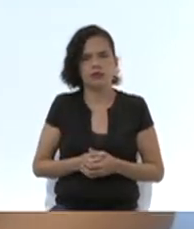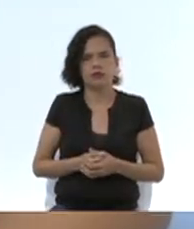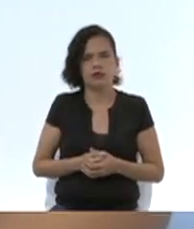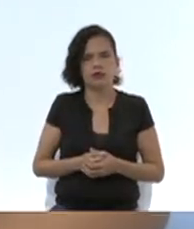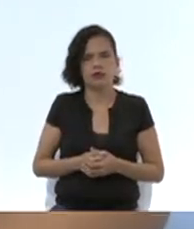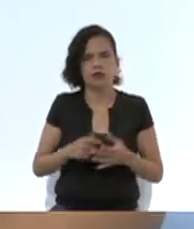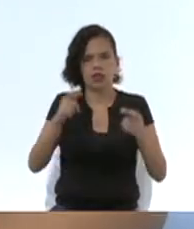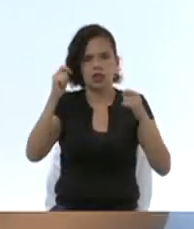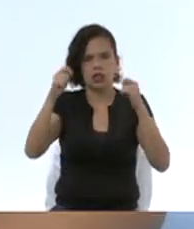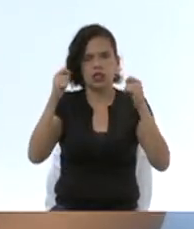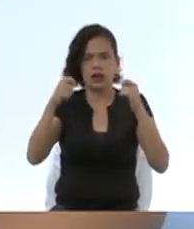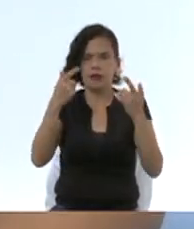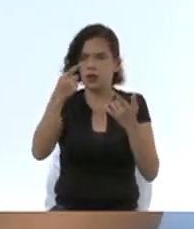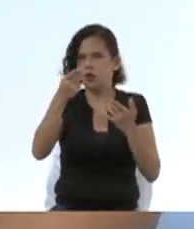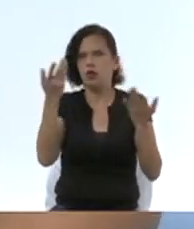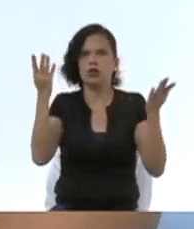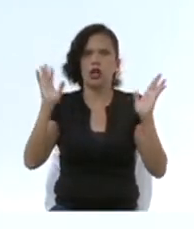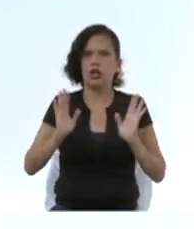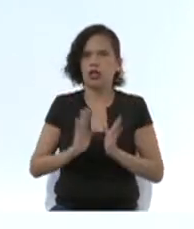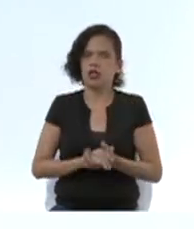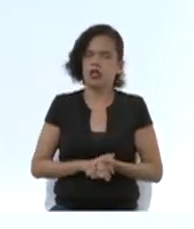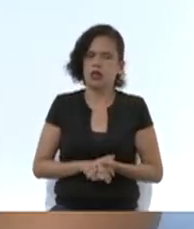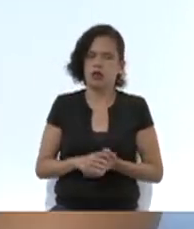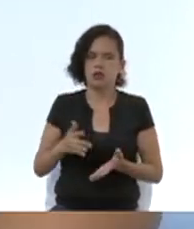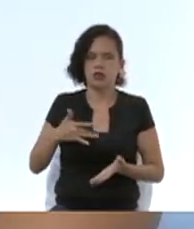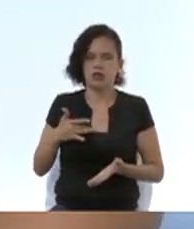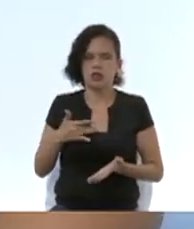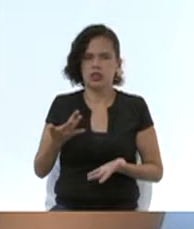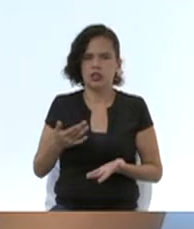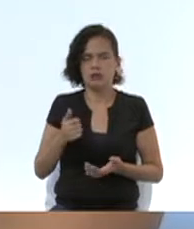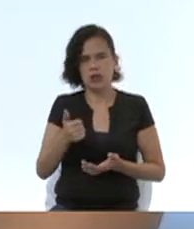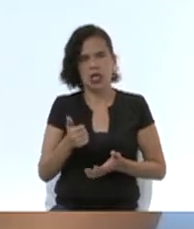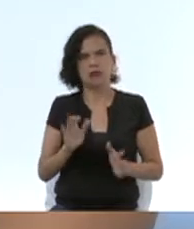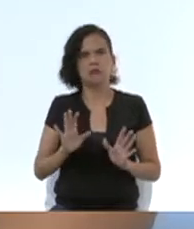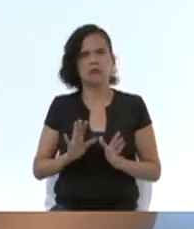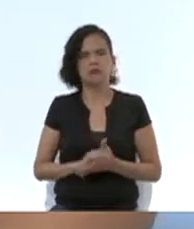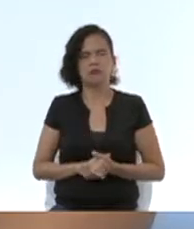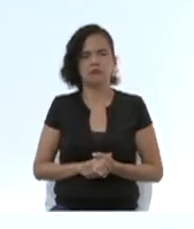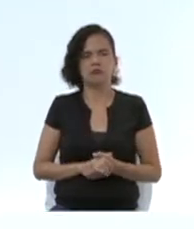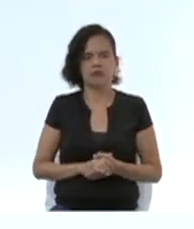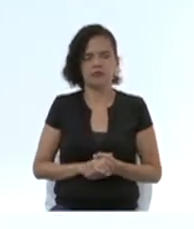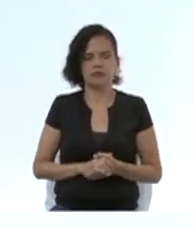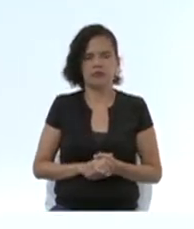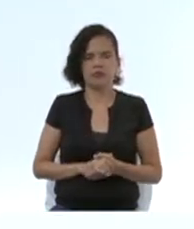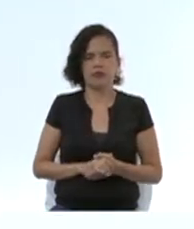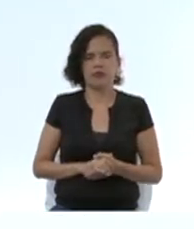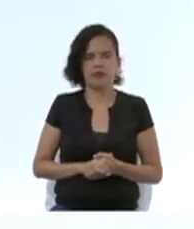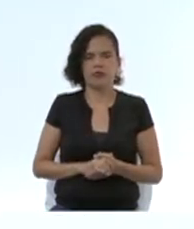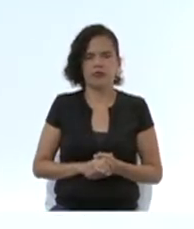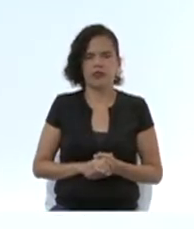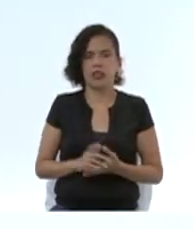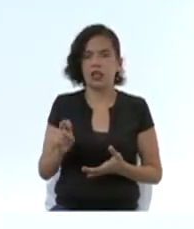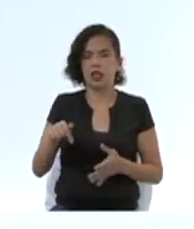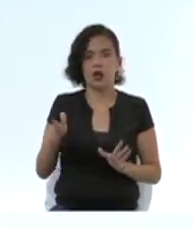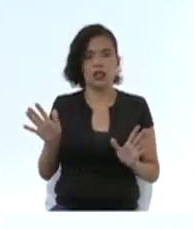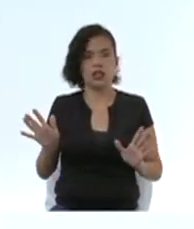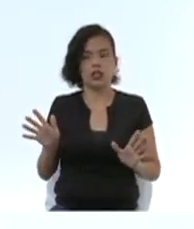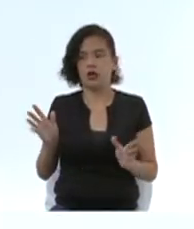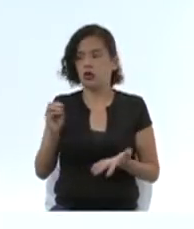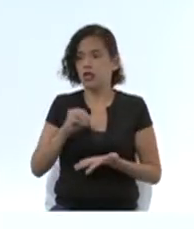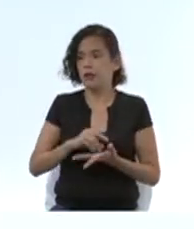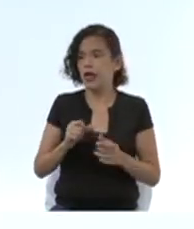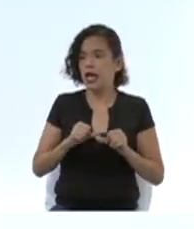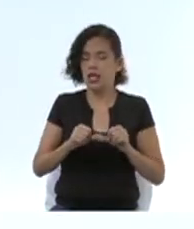con ustedes. Grabaste, ¿verdad? ¿Y te sentiste qué? Bien. Muy bien, ¿verdad que sí? Ajá. Y ahora está aquí. Ha